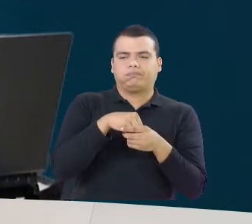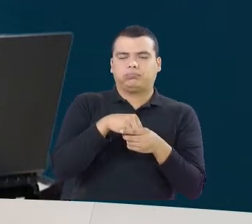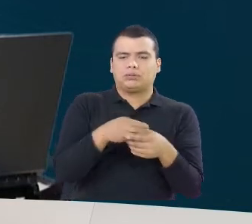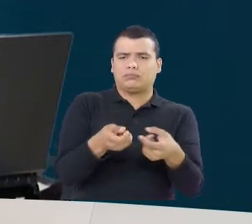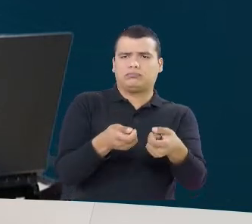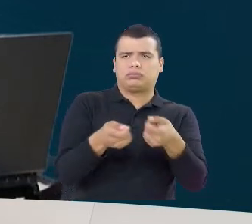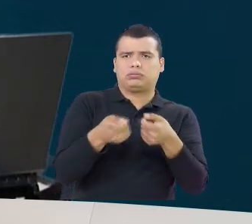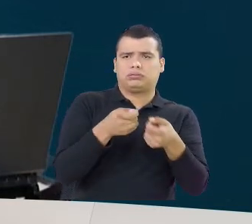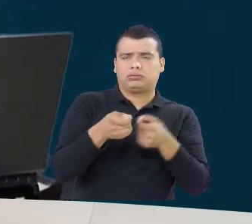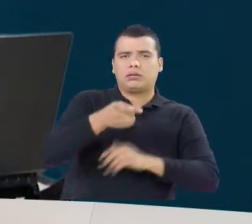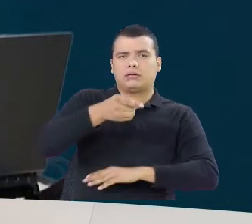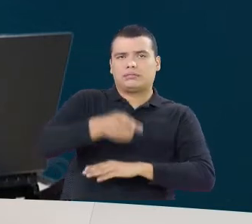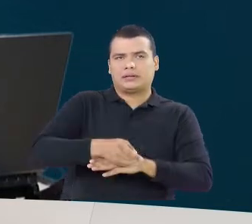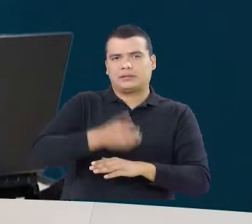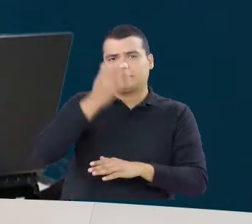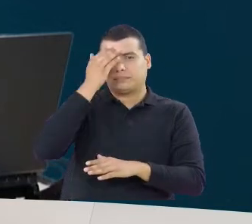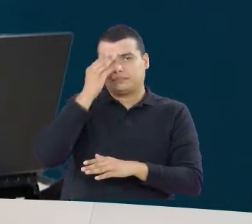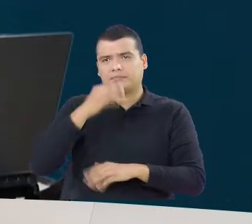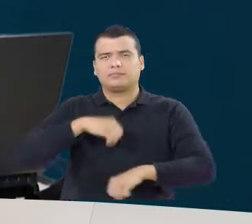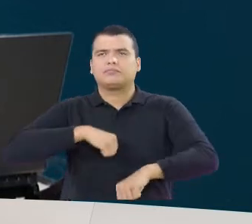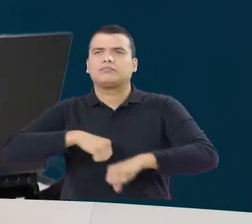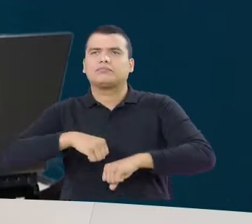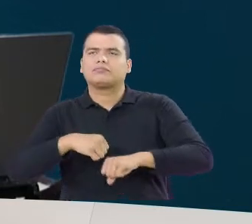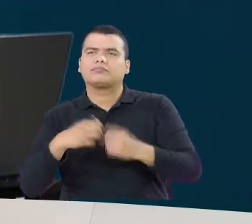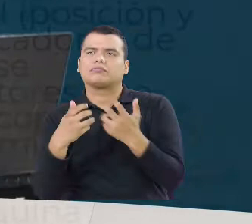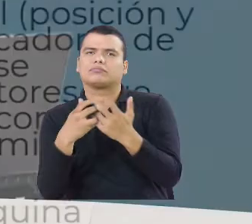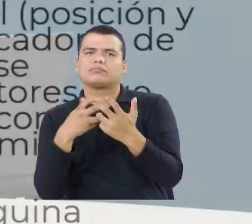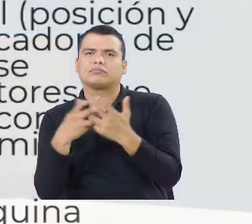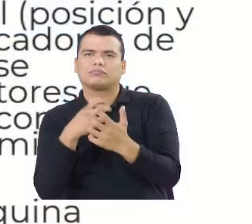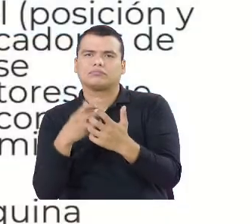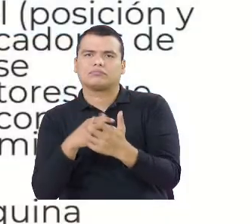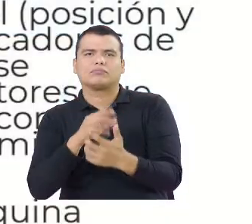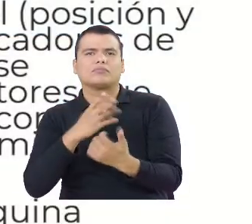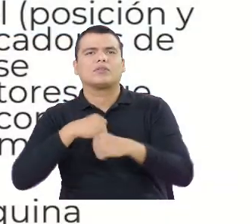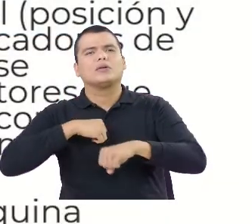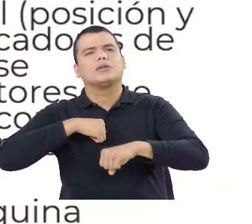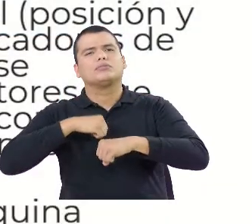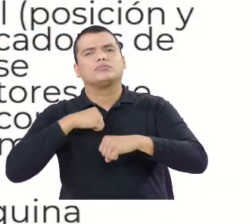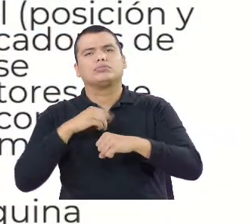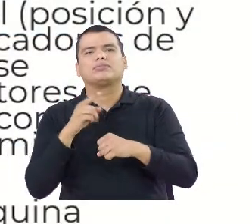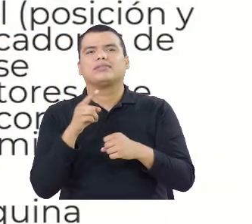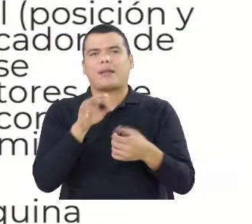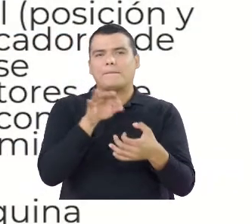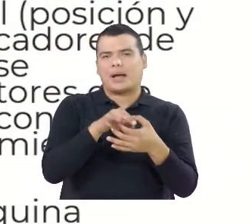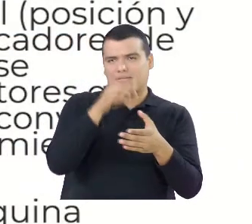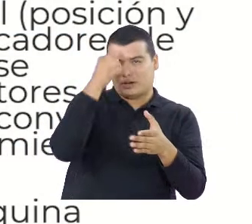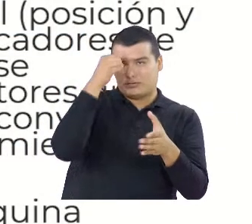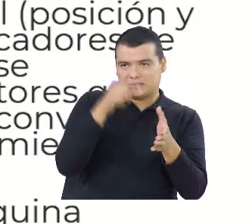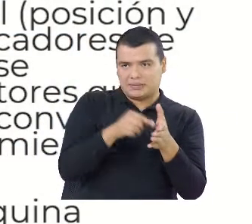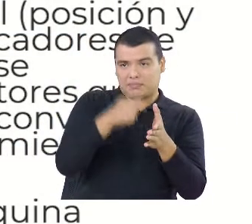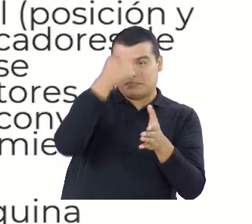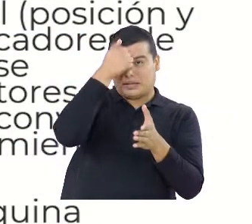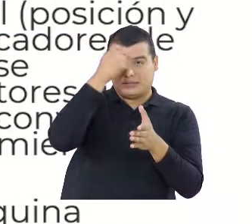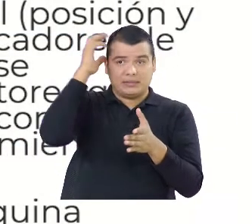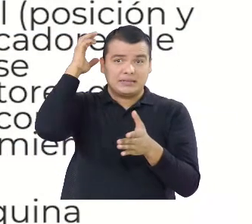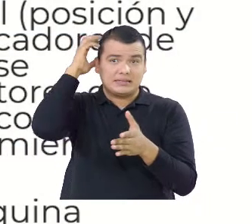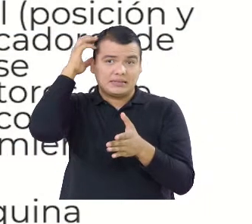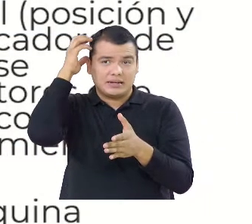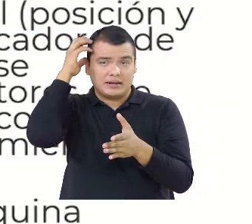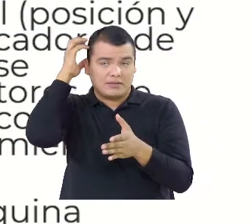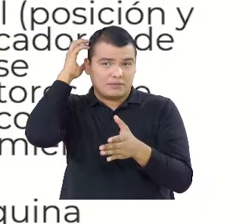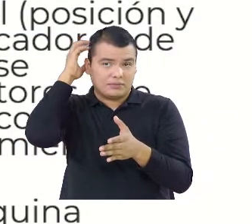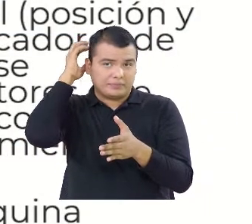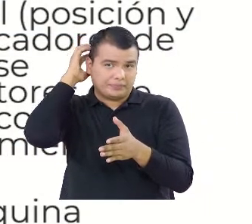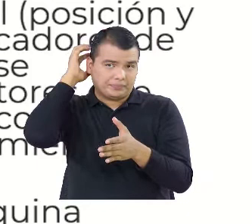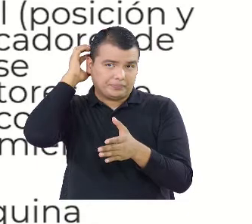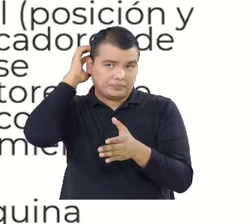aquí por ejemplo vemos el sistema de accionamiento. Tenemos nuestro Arduino. En nuestro Arduino tenemos el motor paso a